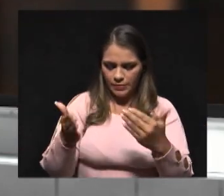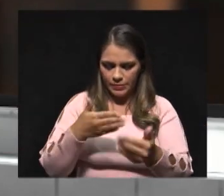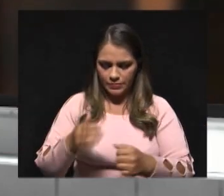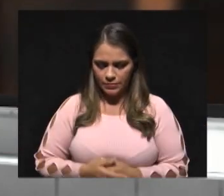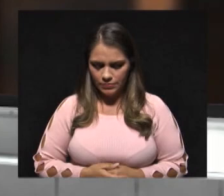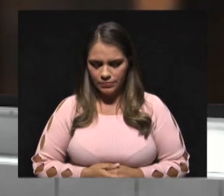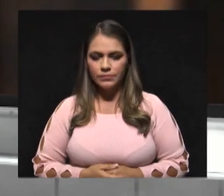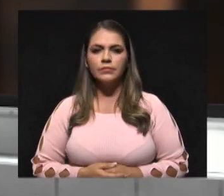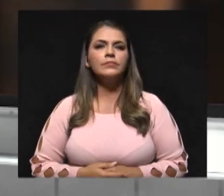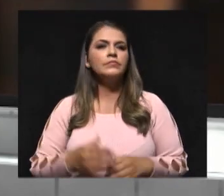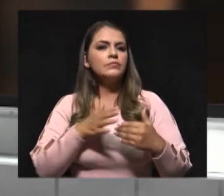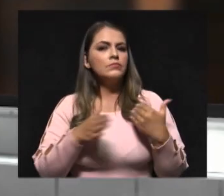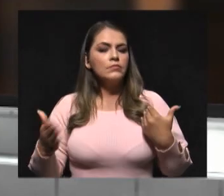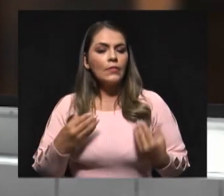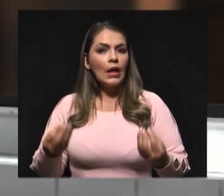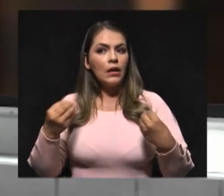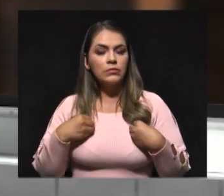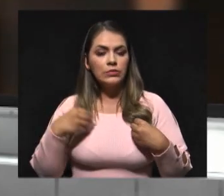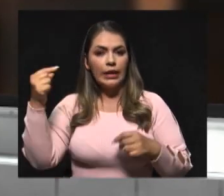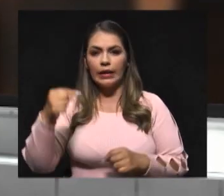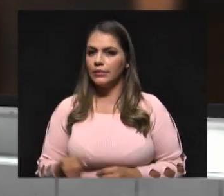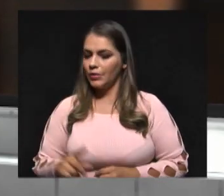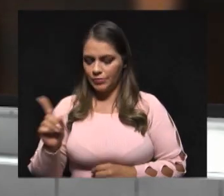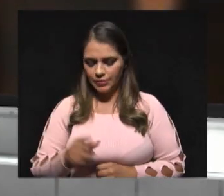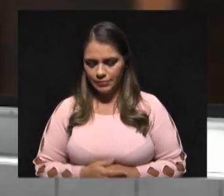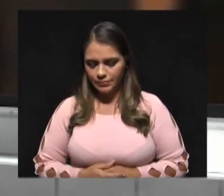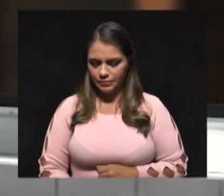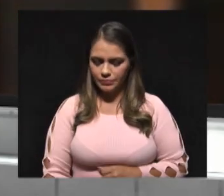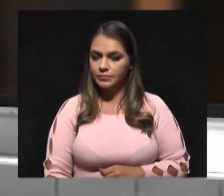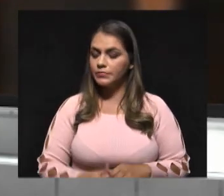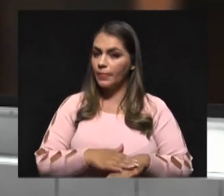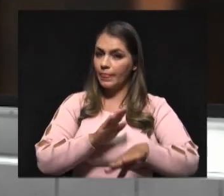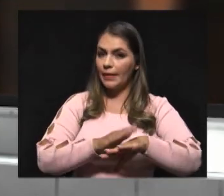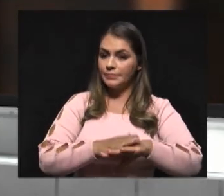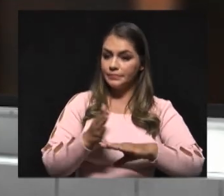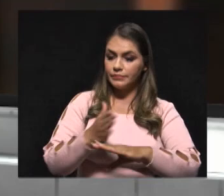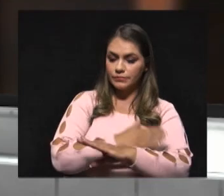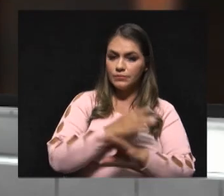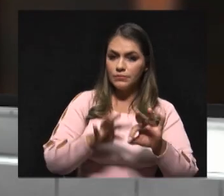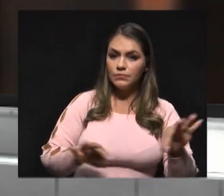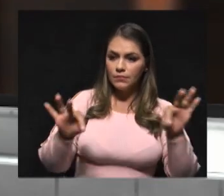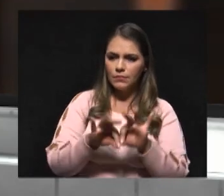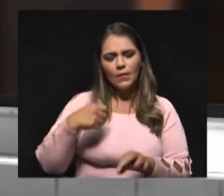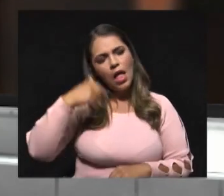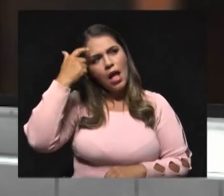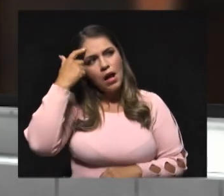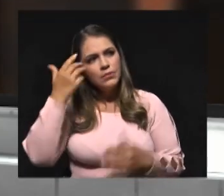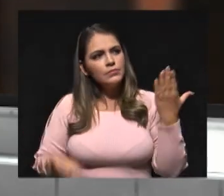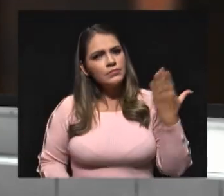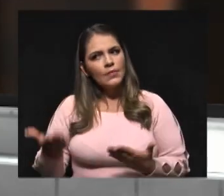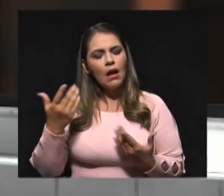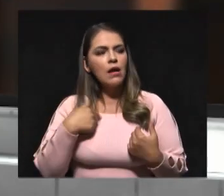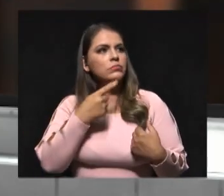y que no generemos la parte negativa del turismo cuando hablábamos de la importancia de que el turismo no esté solamente pensando en lo que es atractivo